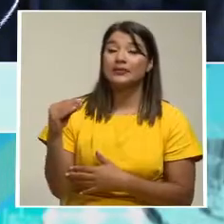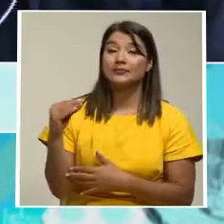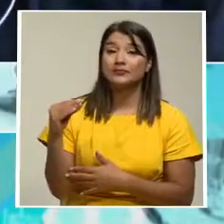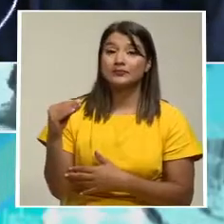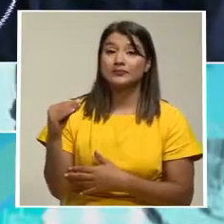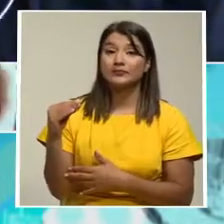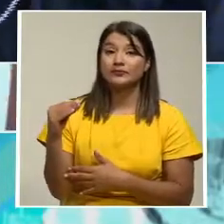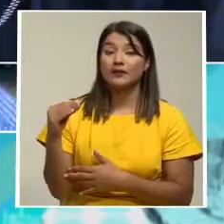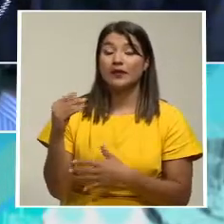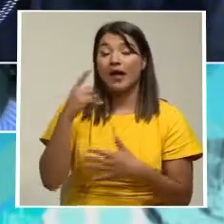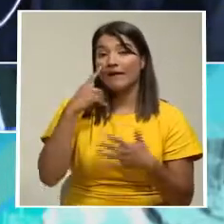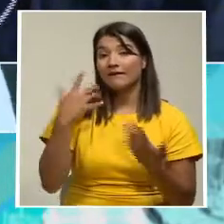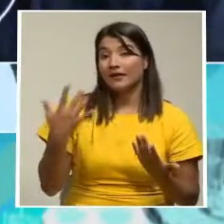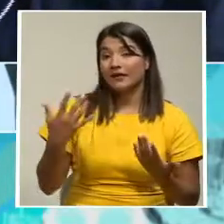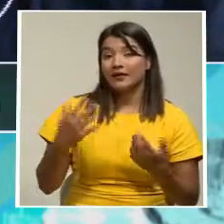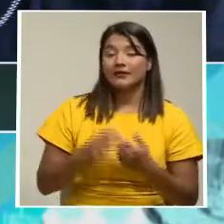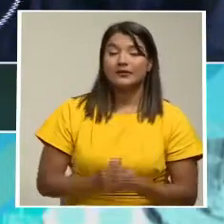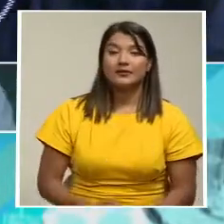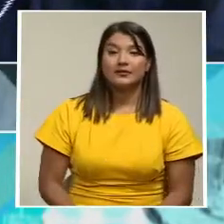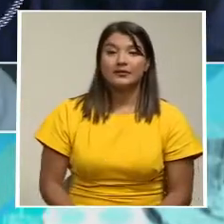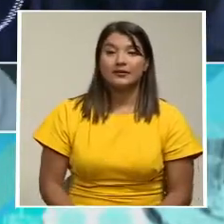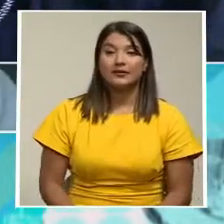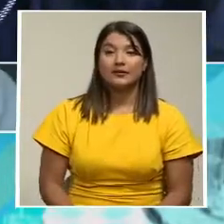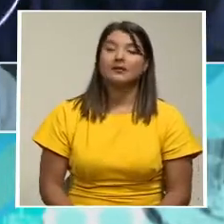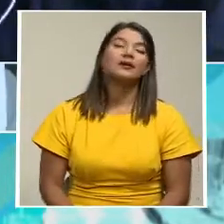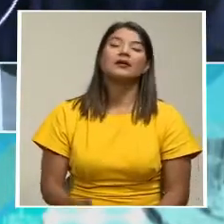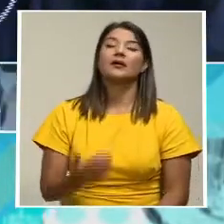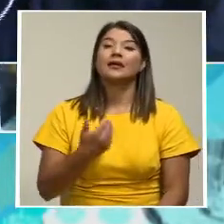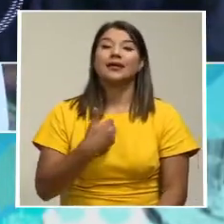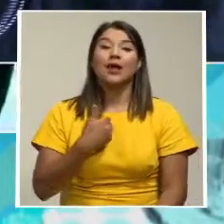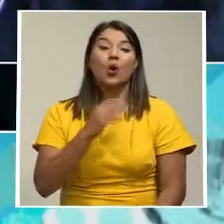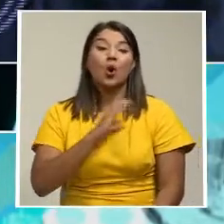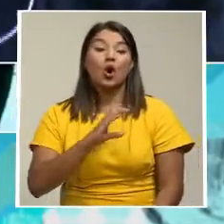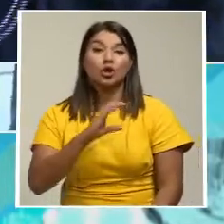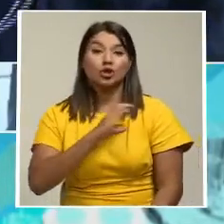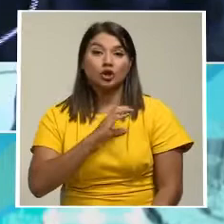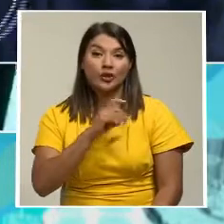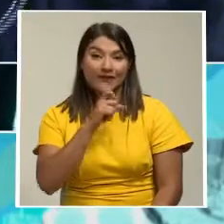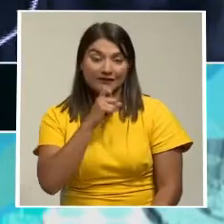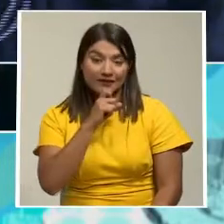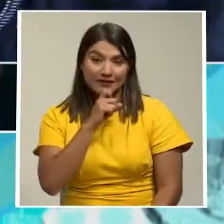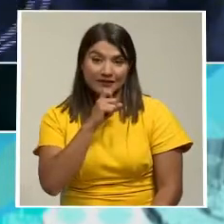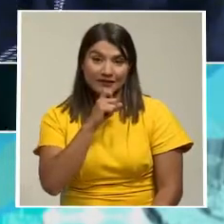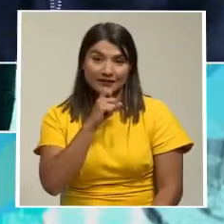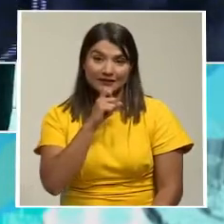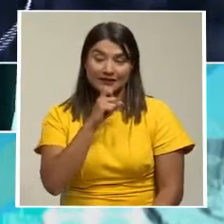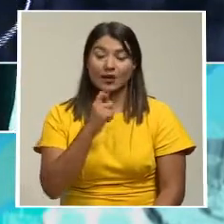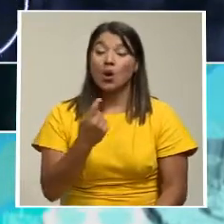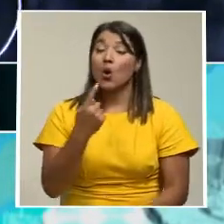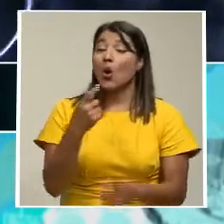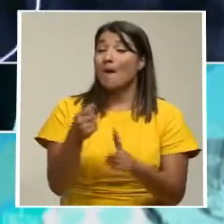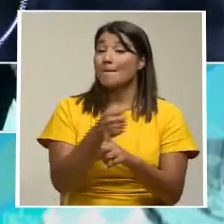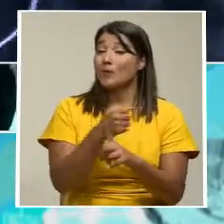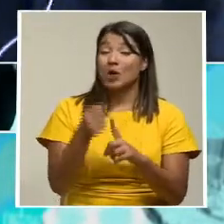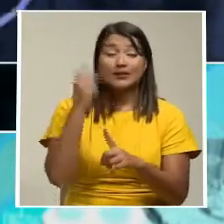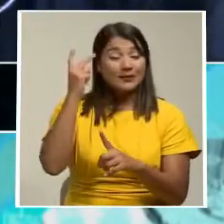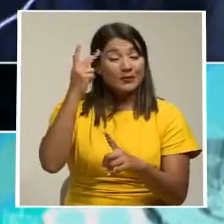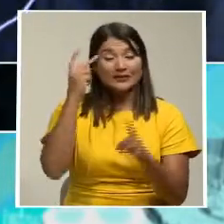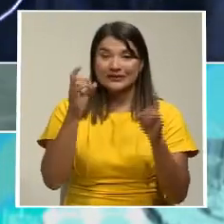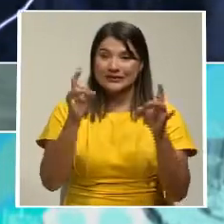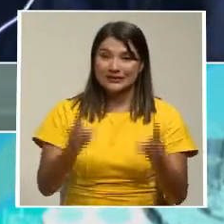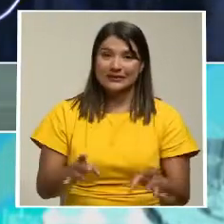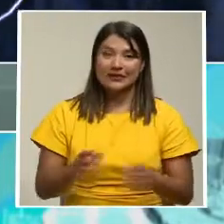y vamos a ver, hay unas condiciones difíciles, una violencia política brutal,